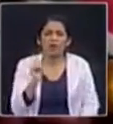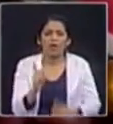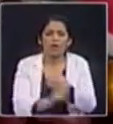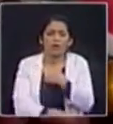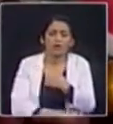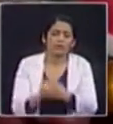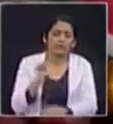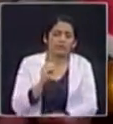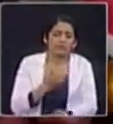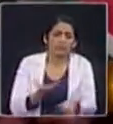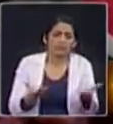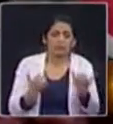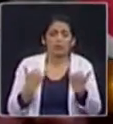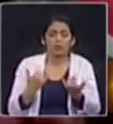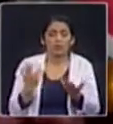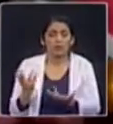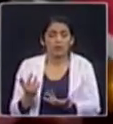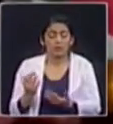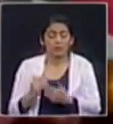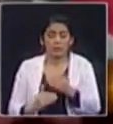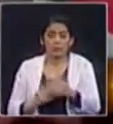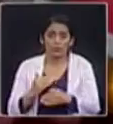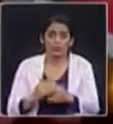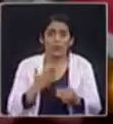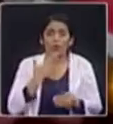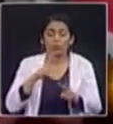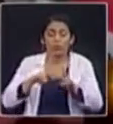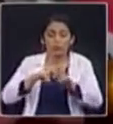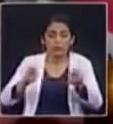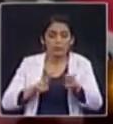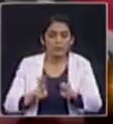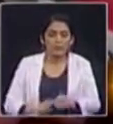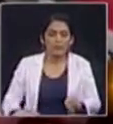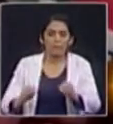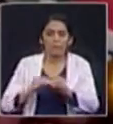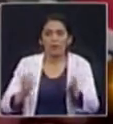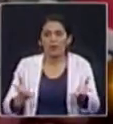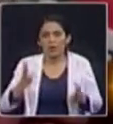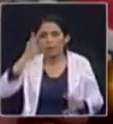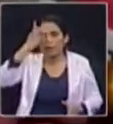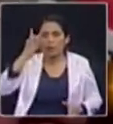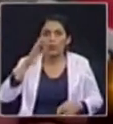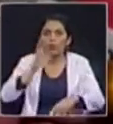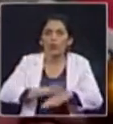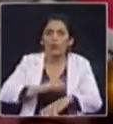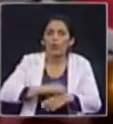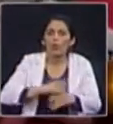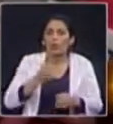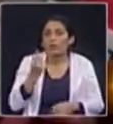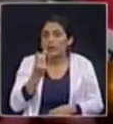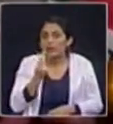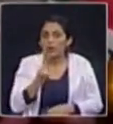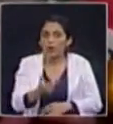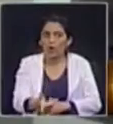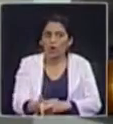pendiente cómo avanza el proceso de investigación por otro tipo de delitos como el de